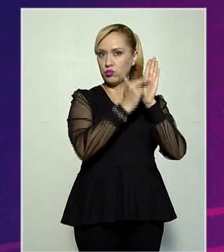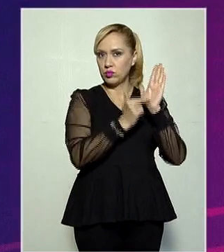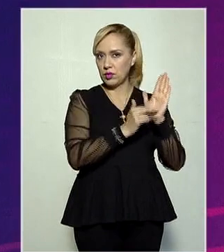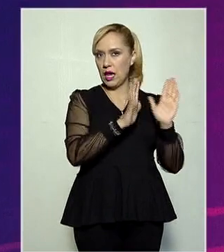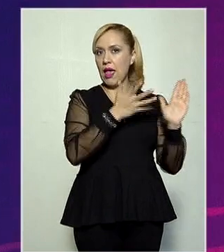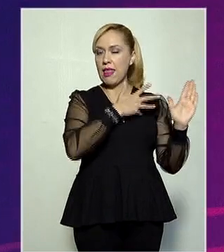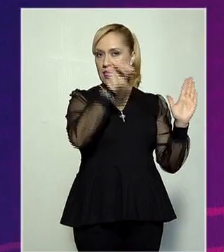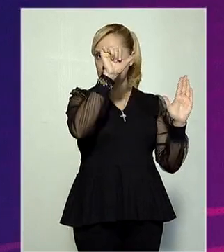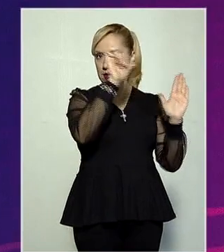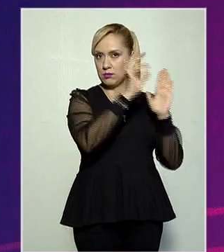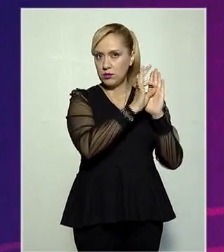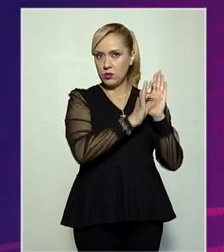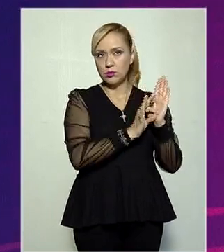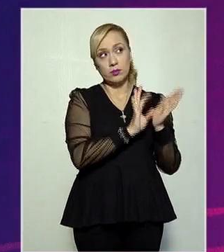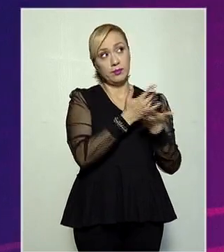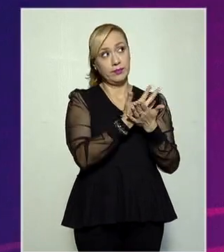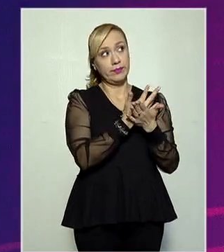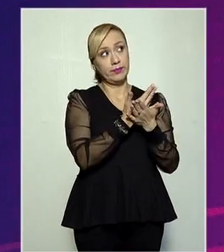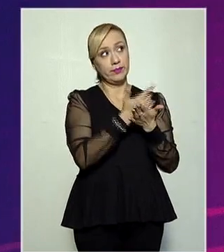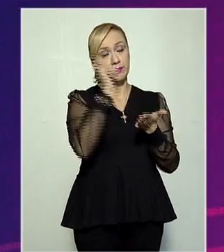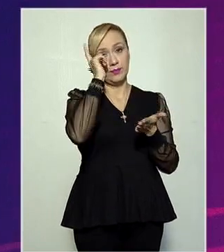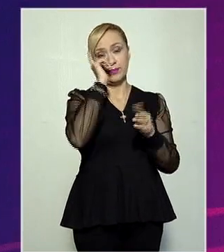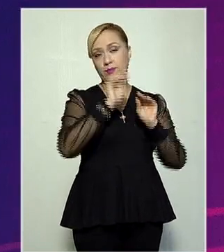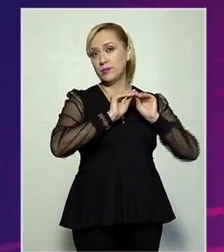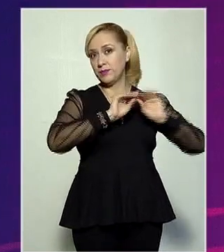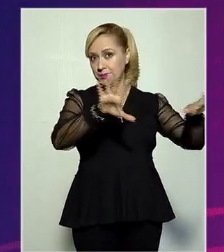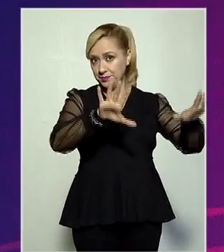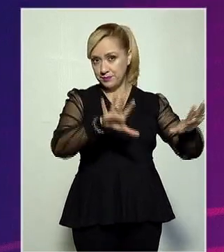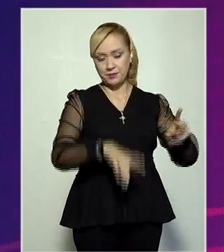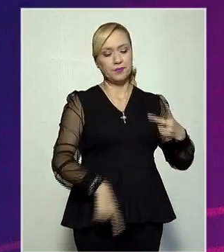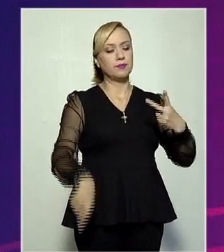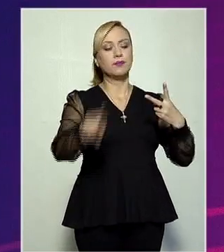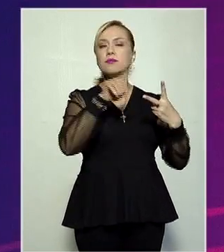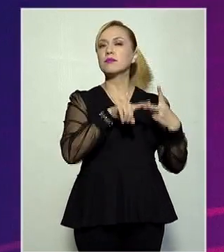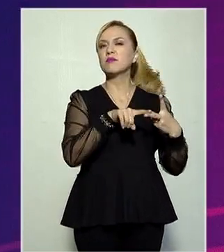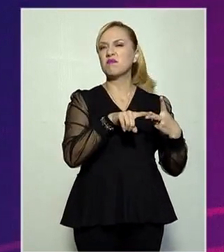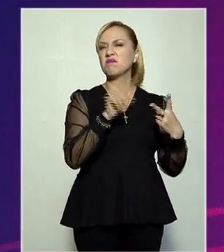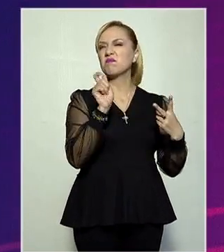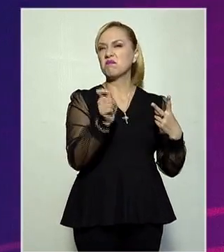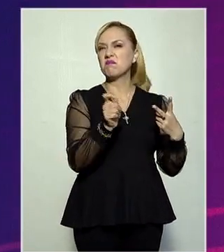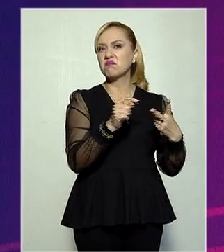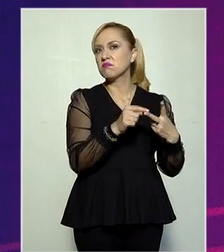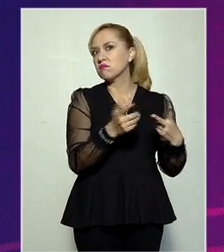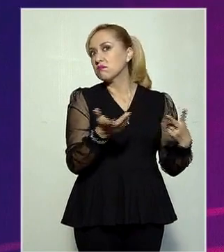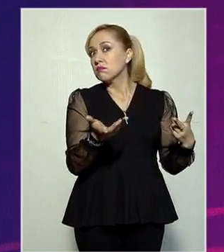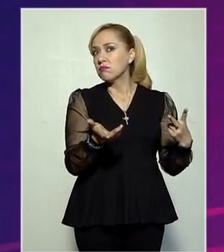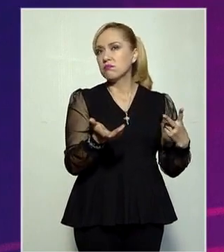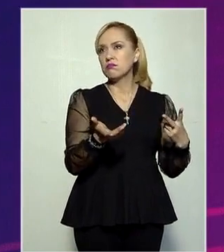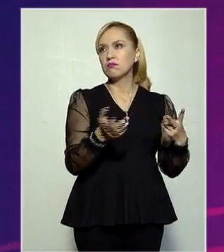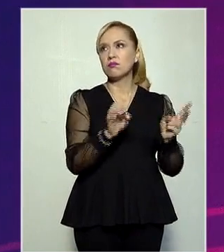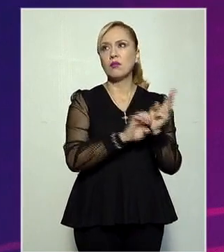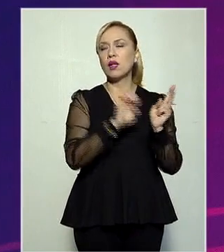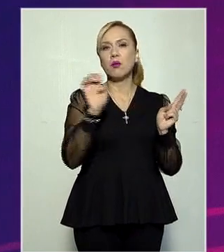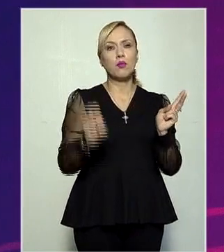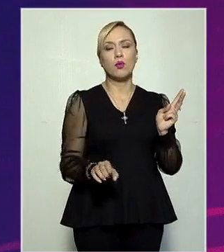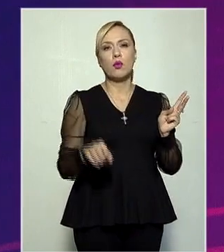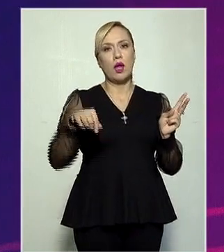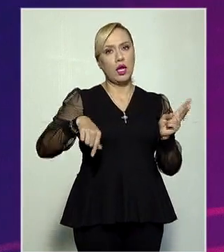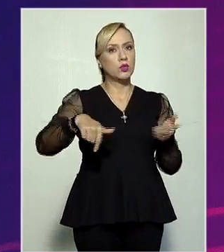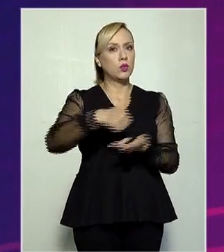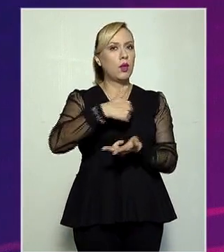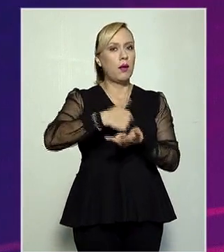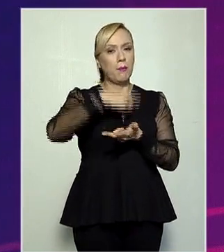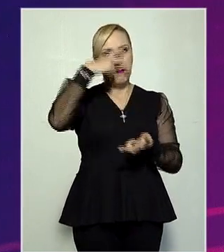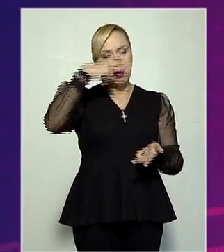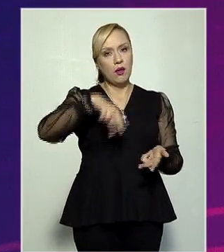ejemplo, que ahora todavía estamos en espera de que sea publicado, hasta los... te pongo el ejemplo muy concreto aquí en la Ciudad de México,